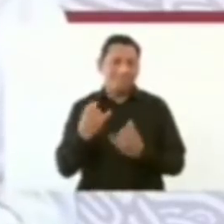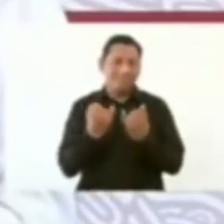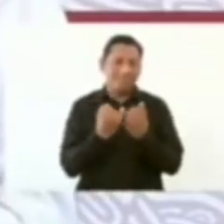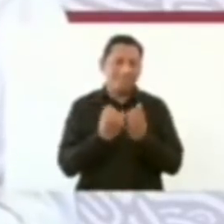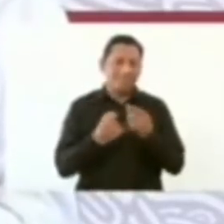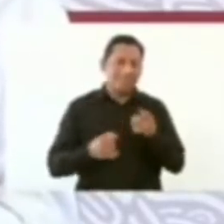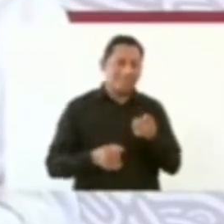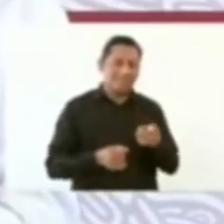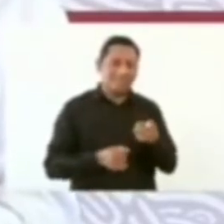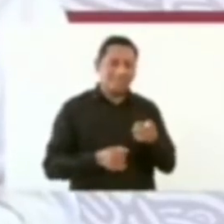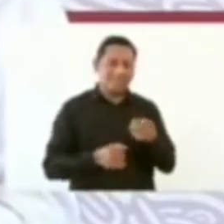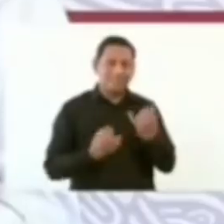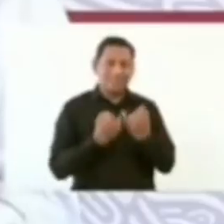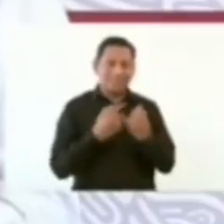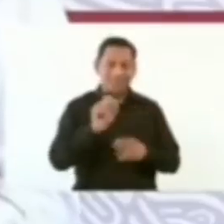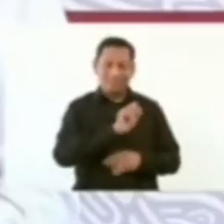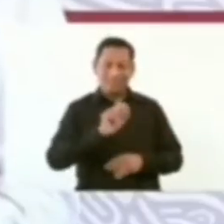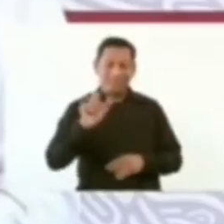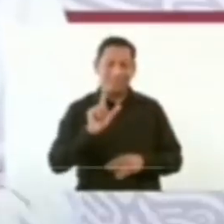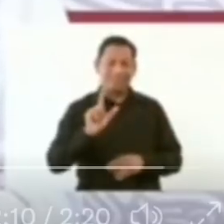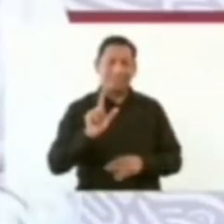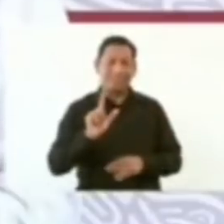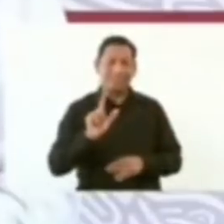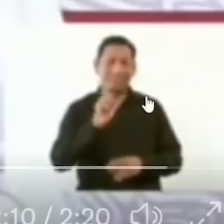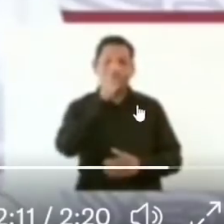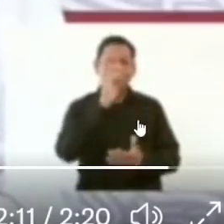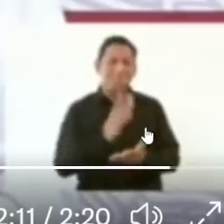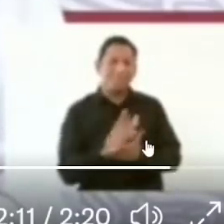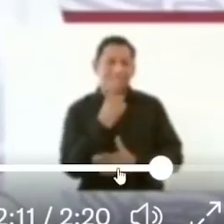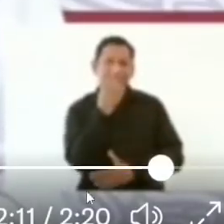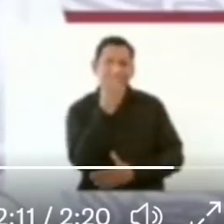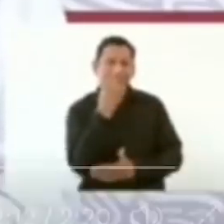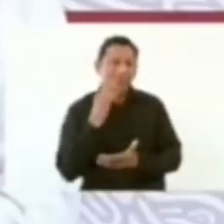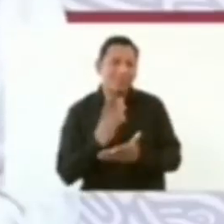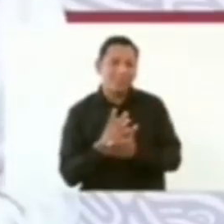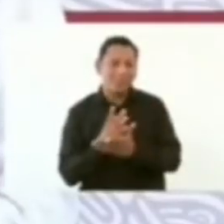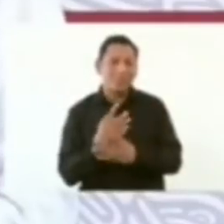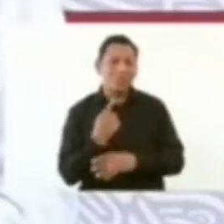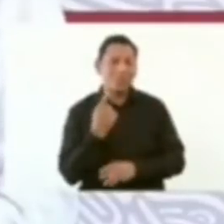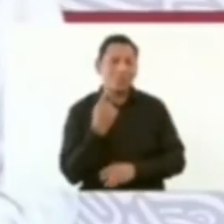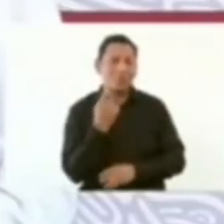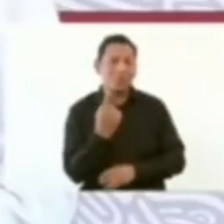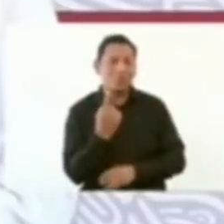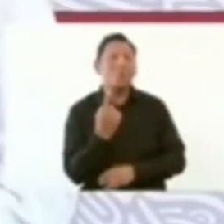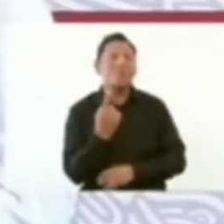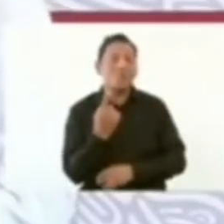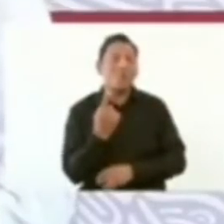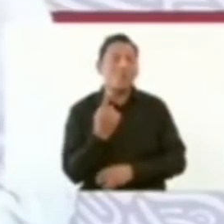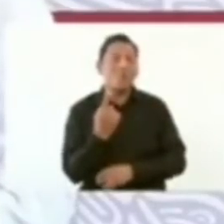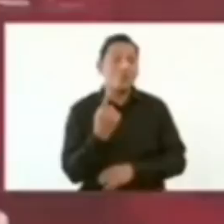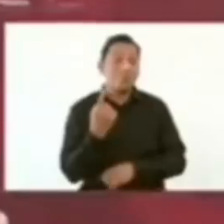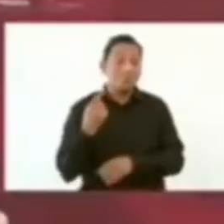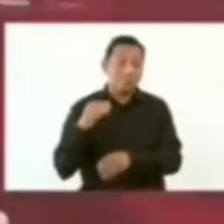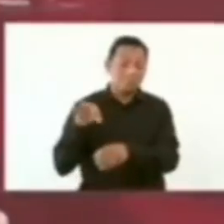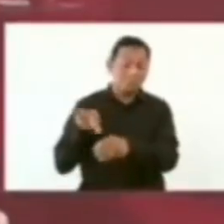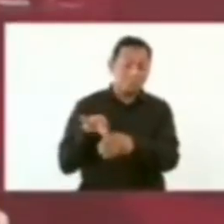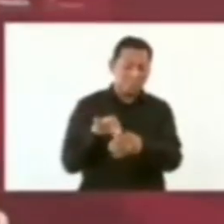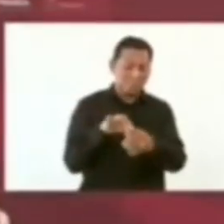Entró al Salón de la Fama, es el único que ha entrado con todos los